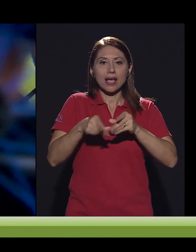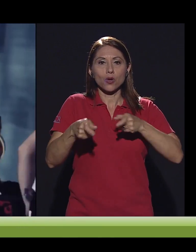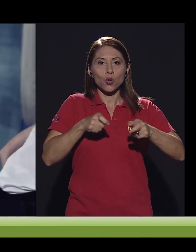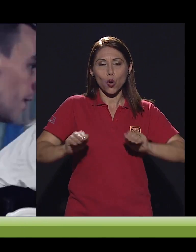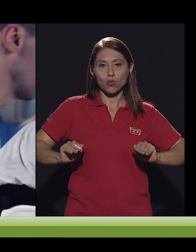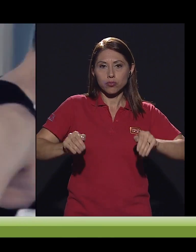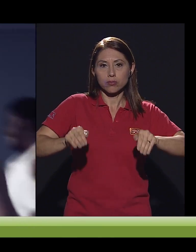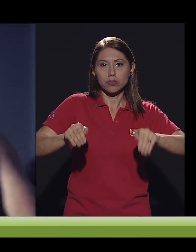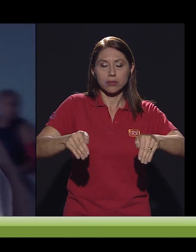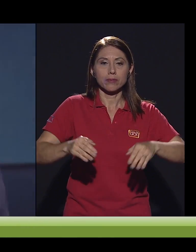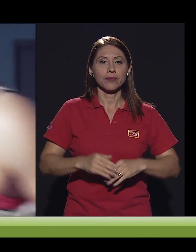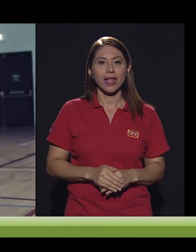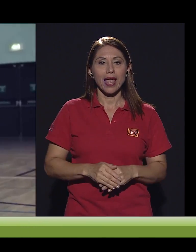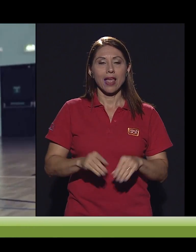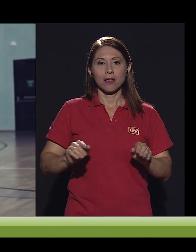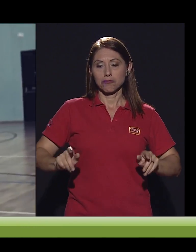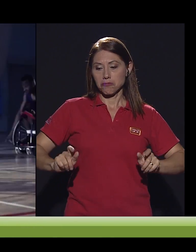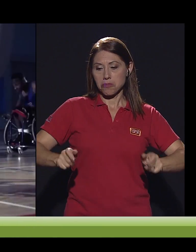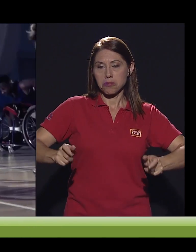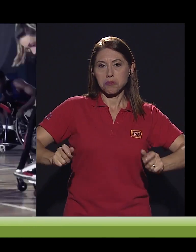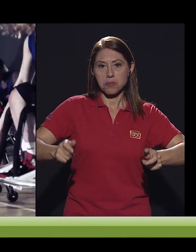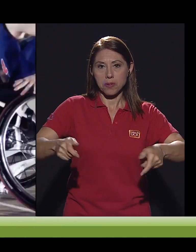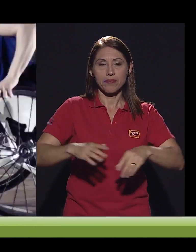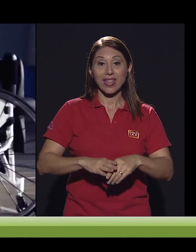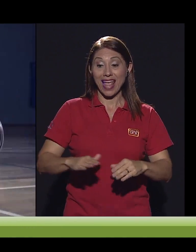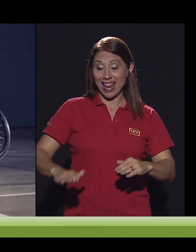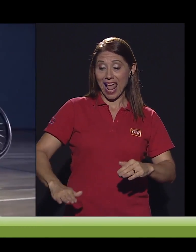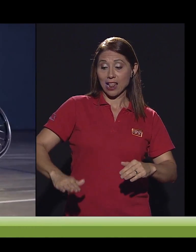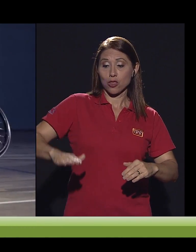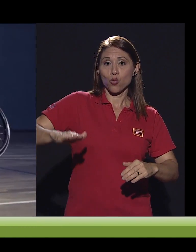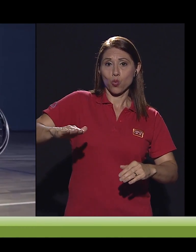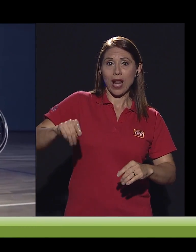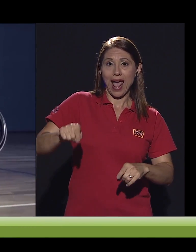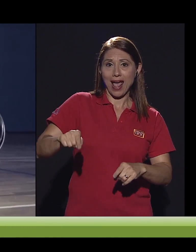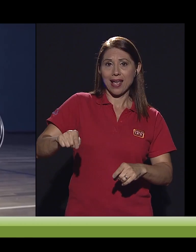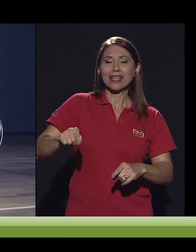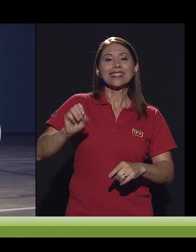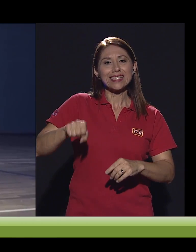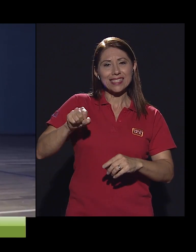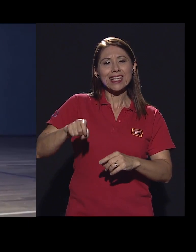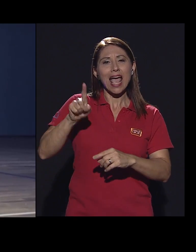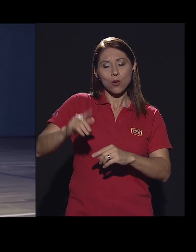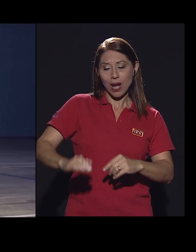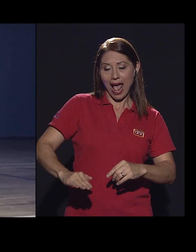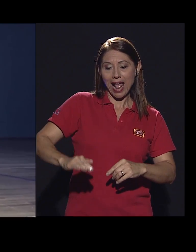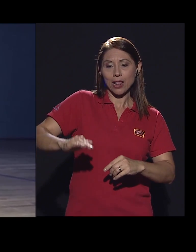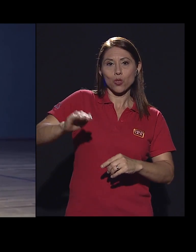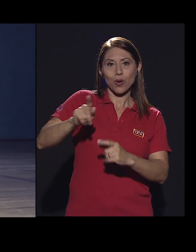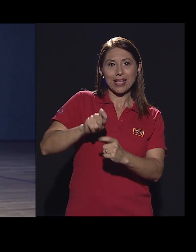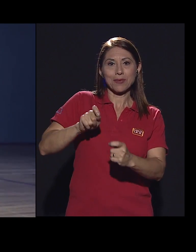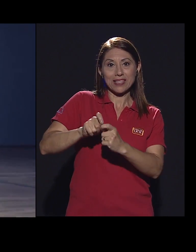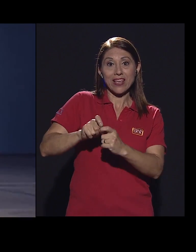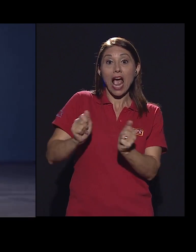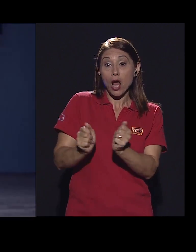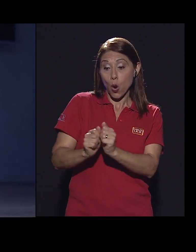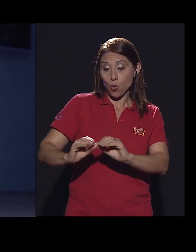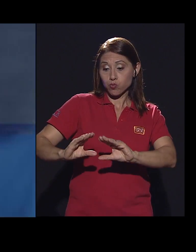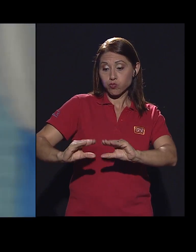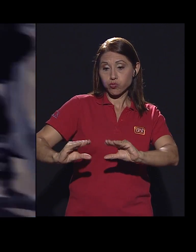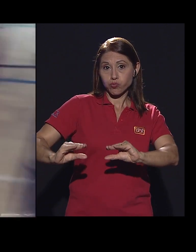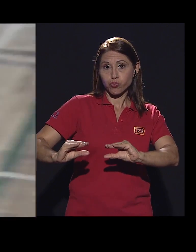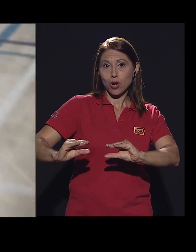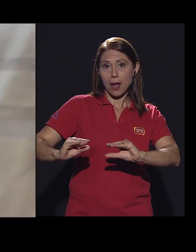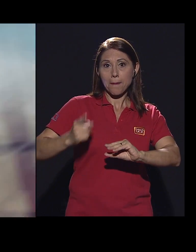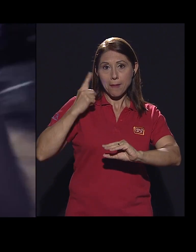ella. En cuanto a la altura de la silla, sí hay una altura específica con inclusive el cojín de